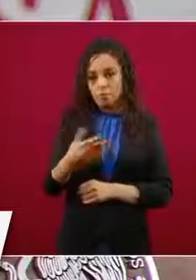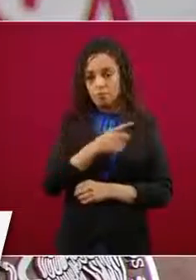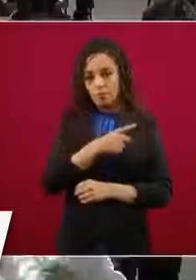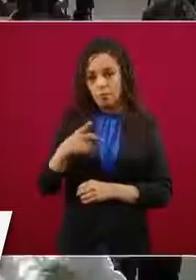Gracias.